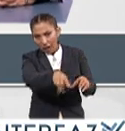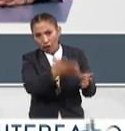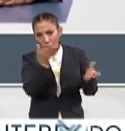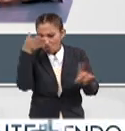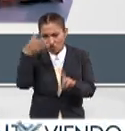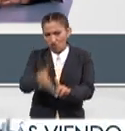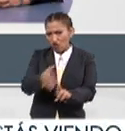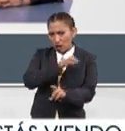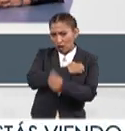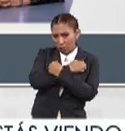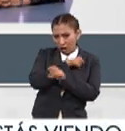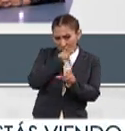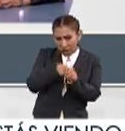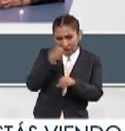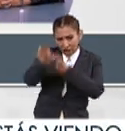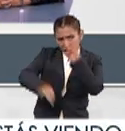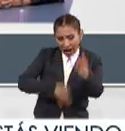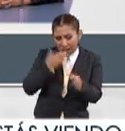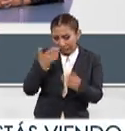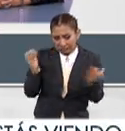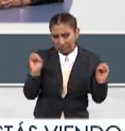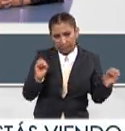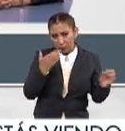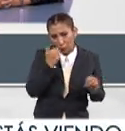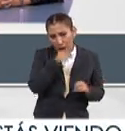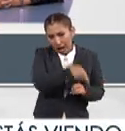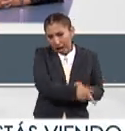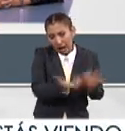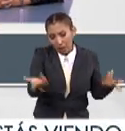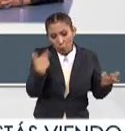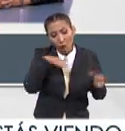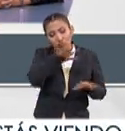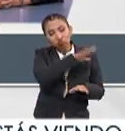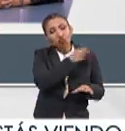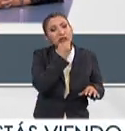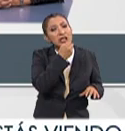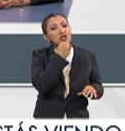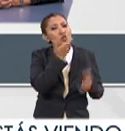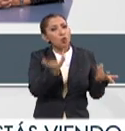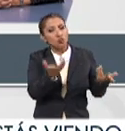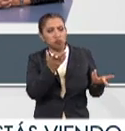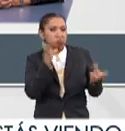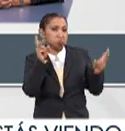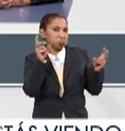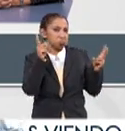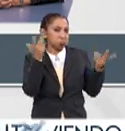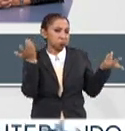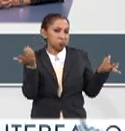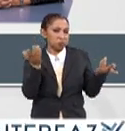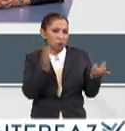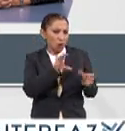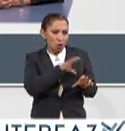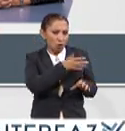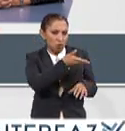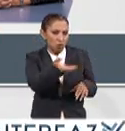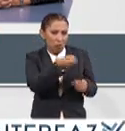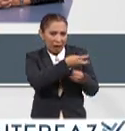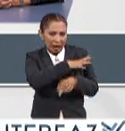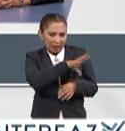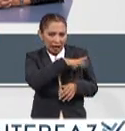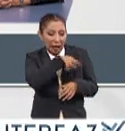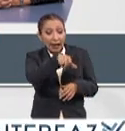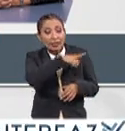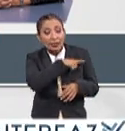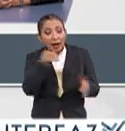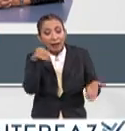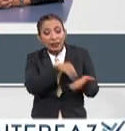están enfocadas a atender a estos chicos con alguna necesidad especial o alguna discapacidad, también tienen programas y